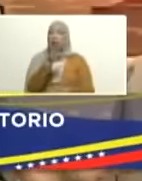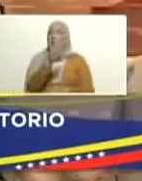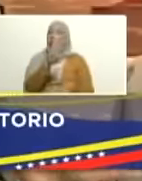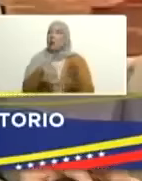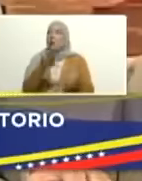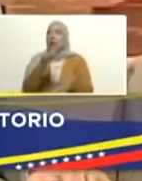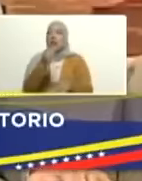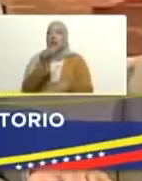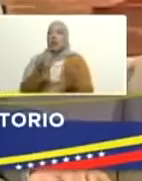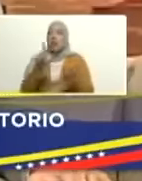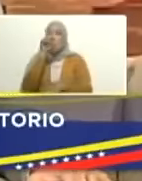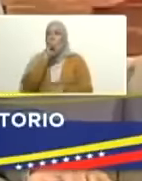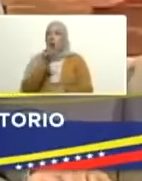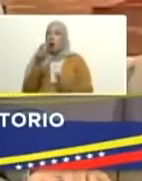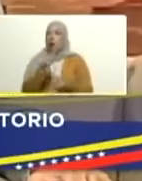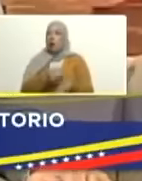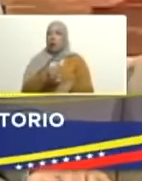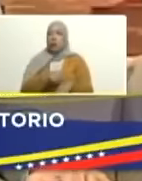15, 16 horas,